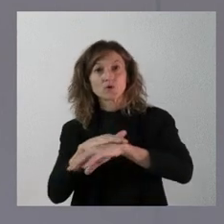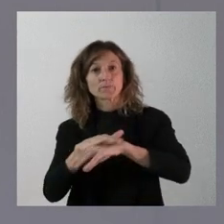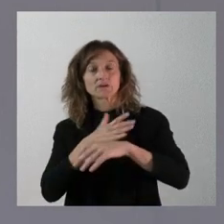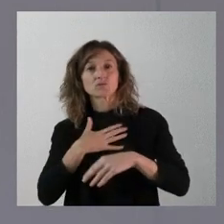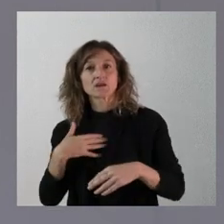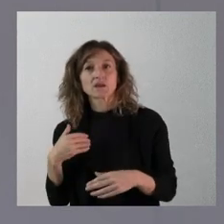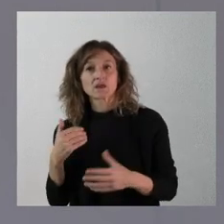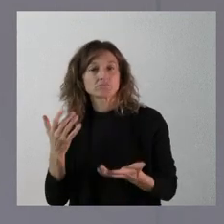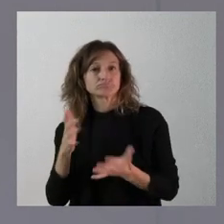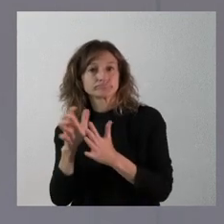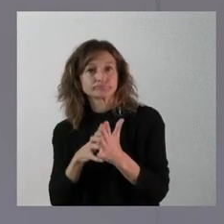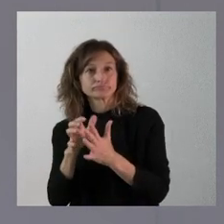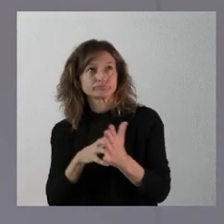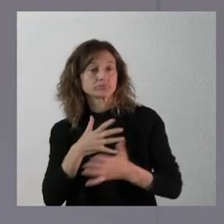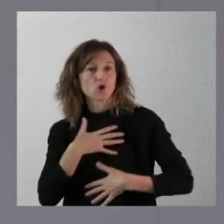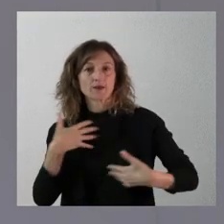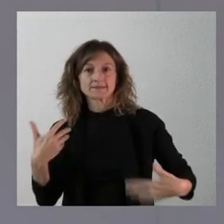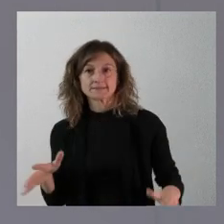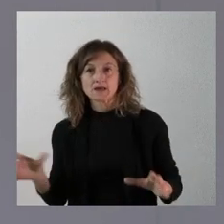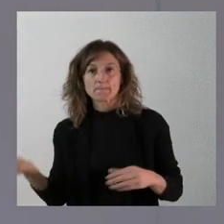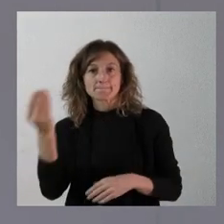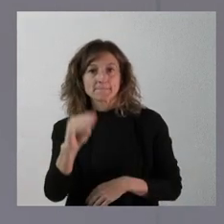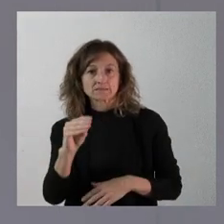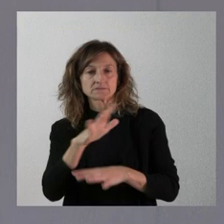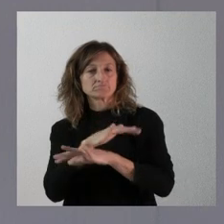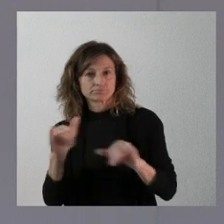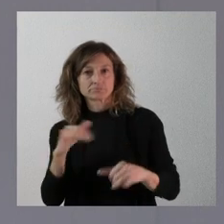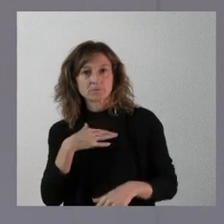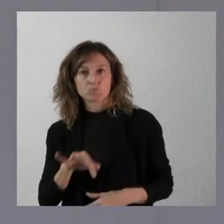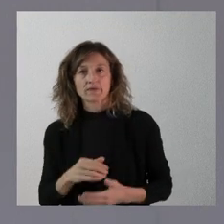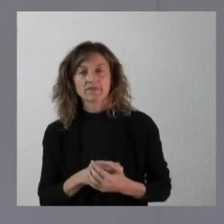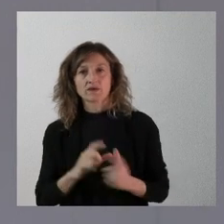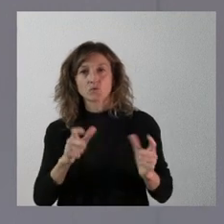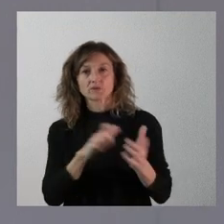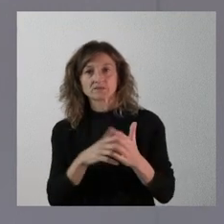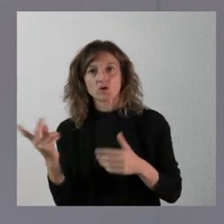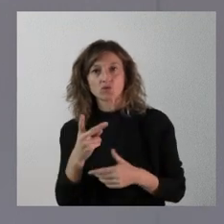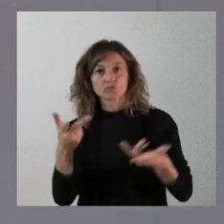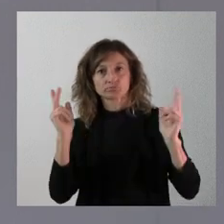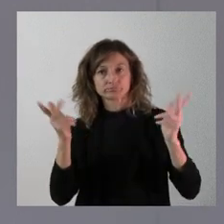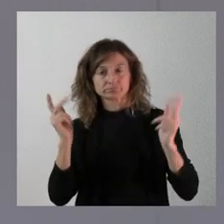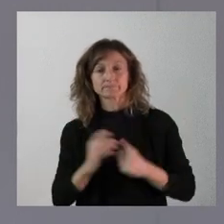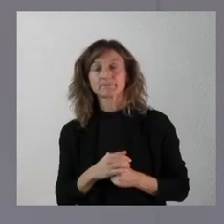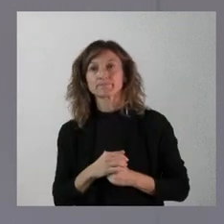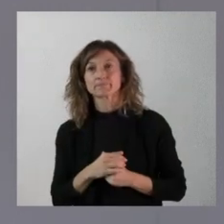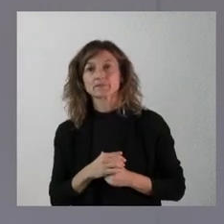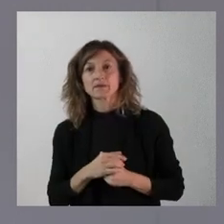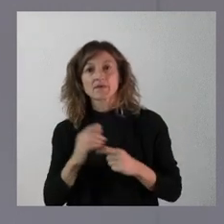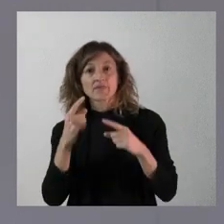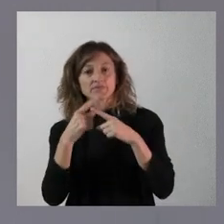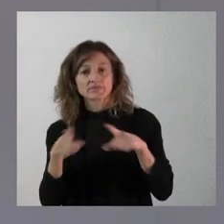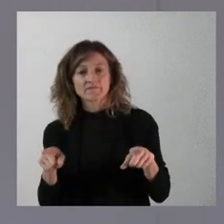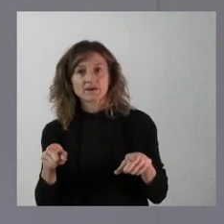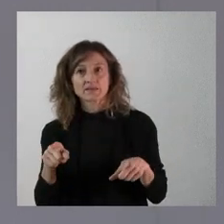poner cualquier línea de descuento adicional pues es compatible con la que tienen en marcha la junta de Castilla y león y se uniría la principal diferencia entre